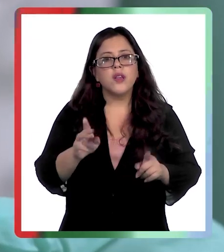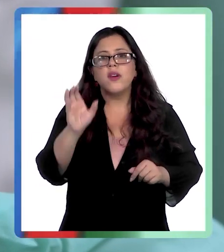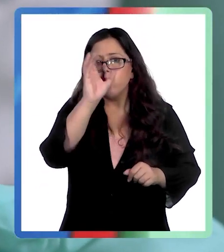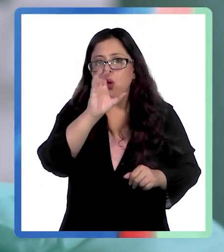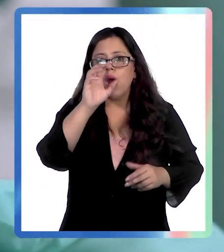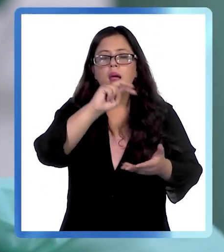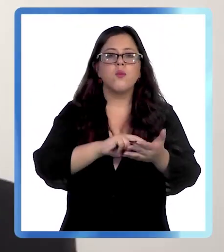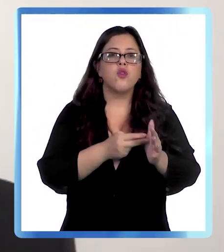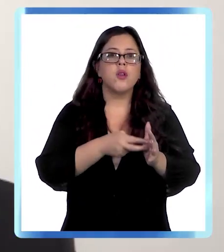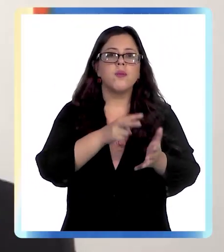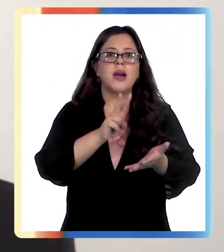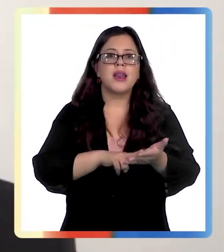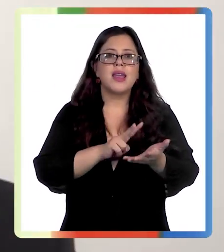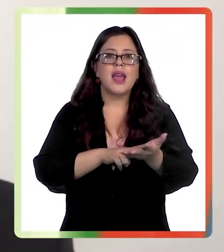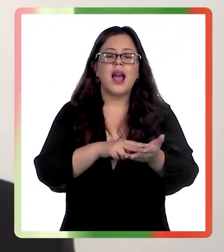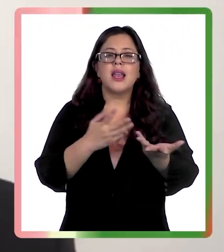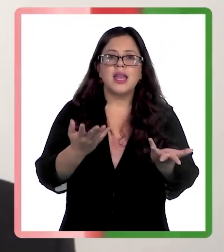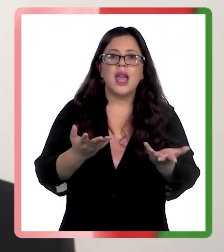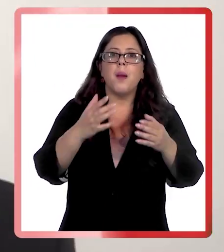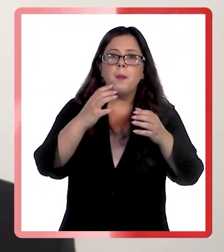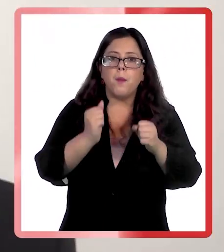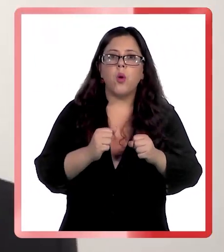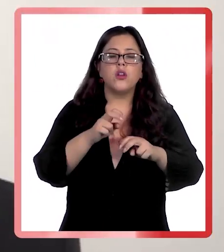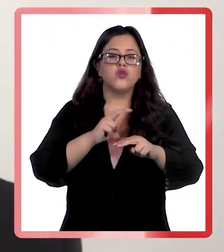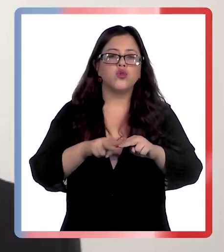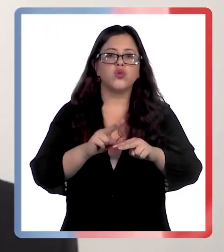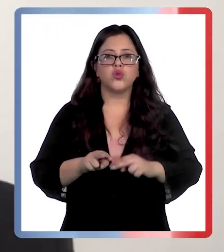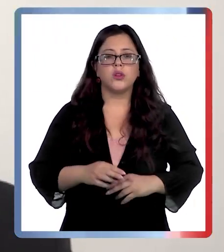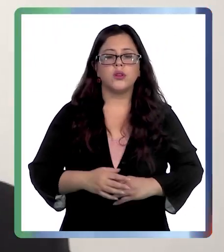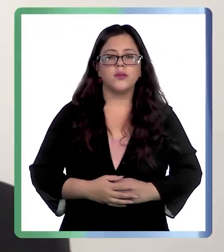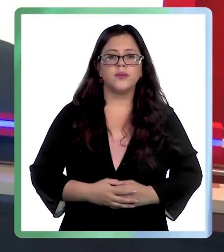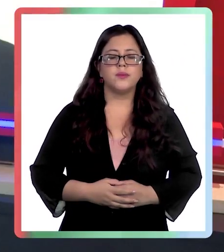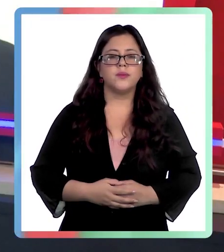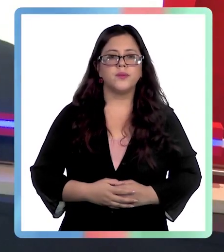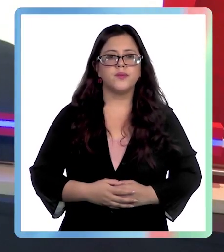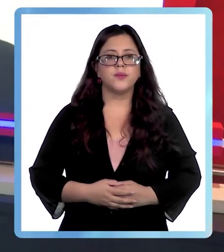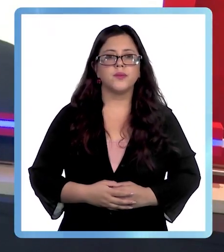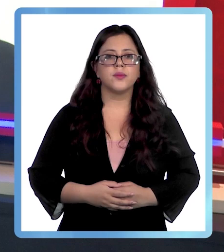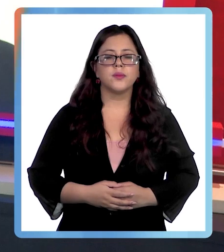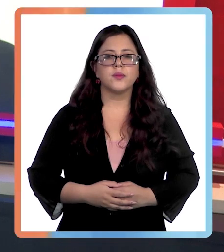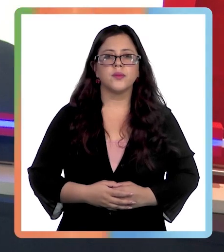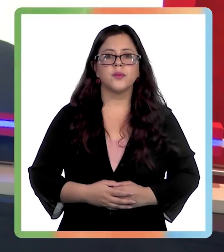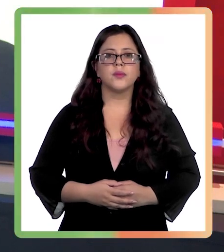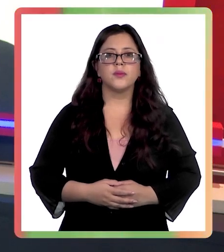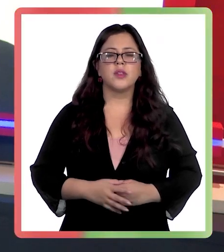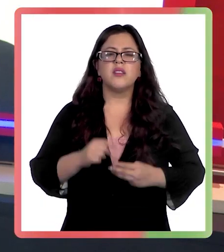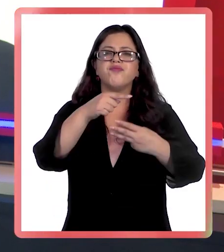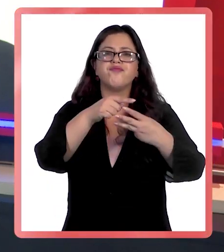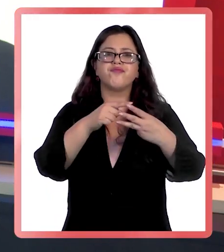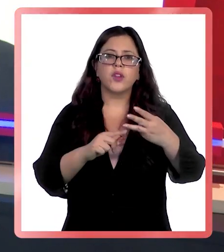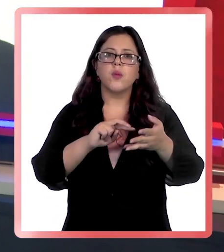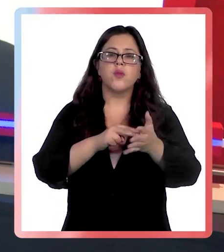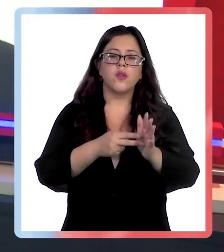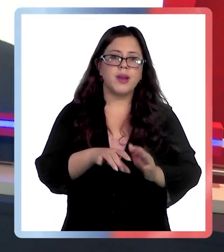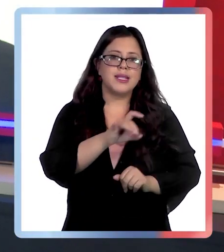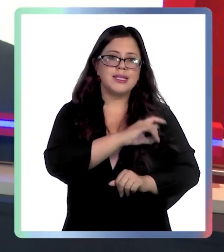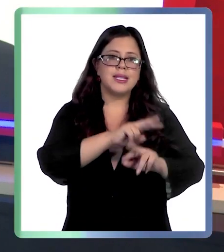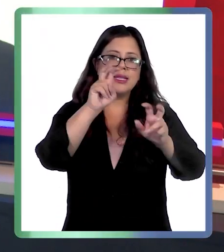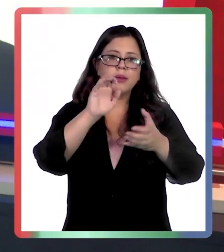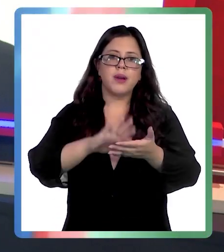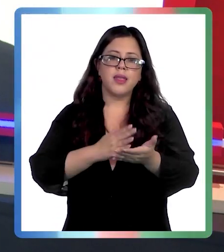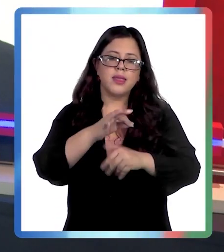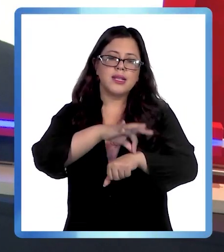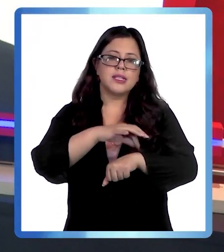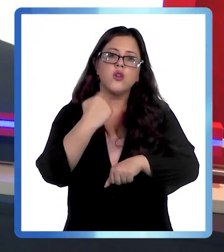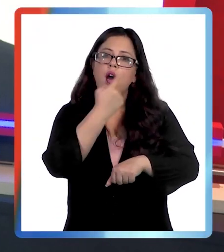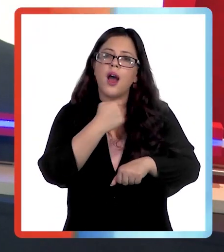que buscar el problema Real del bruxismo para poder tratarlo de raíz Cuáles son a tu juicio los tres principales problemas de chile en